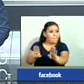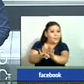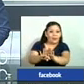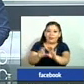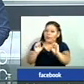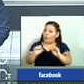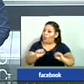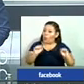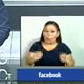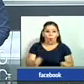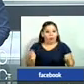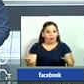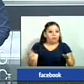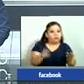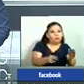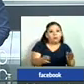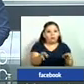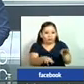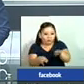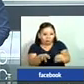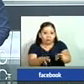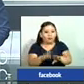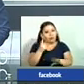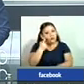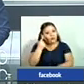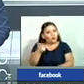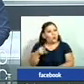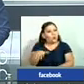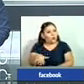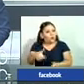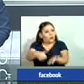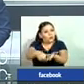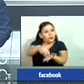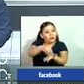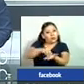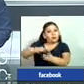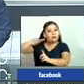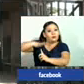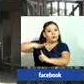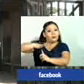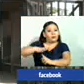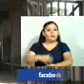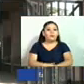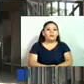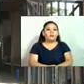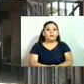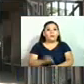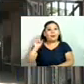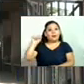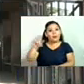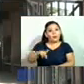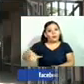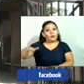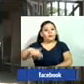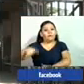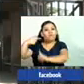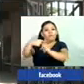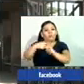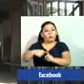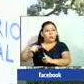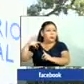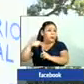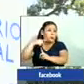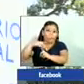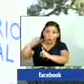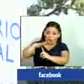permitan más inhumaciones conozcamos cuál es la situación en el municipio de Ilopango El cementerio municipal de Ilopango ya